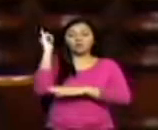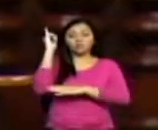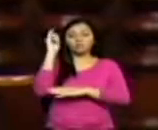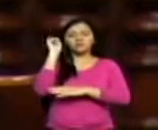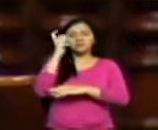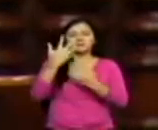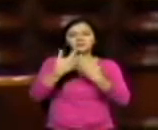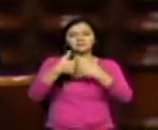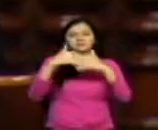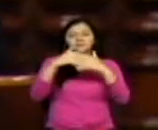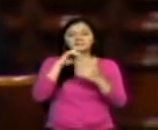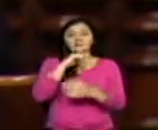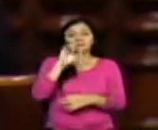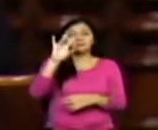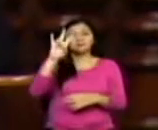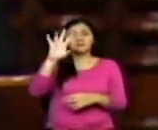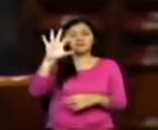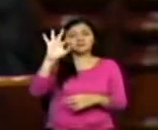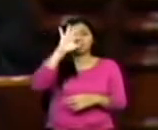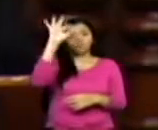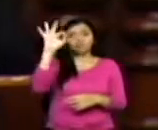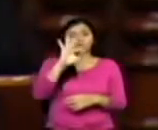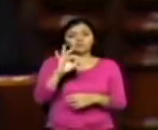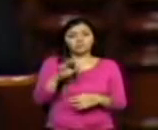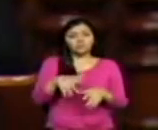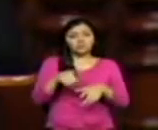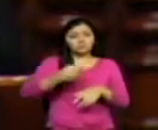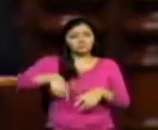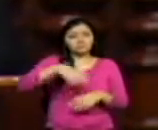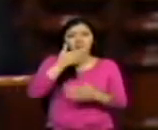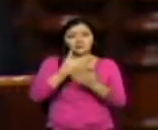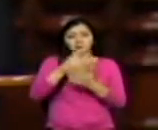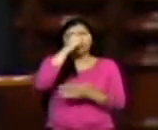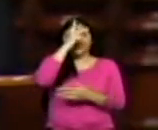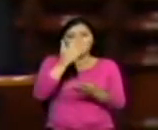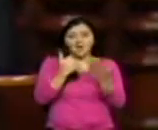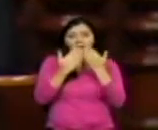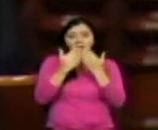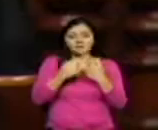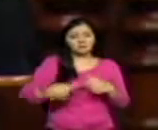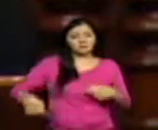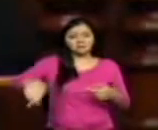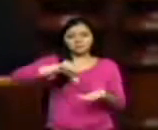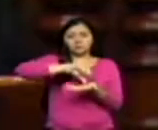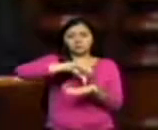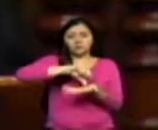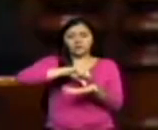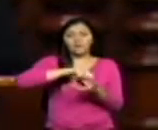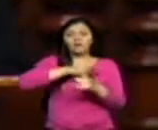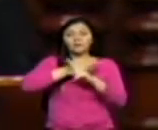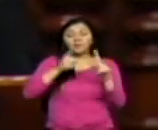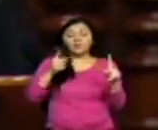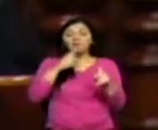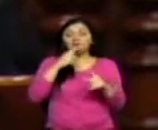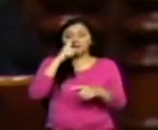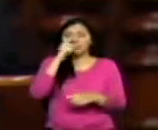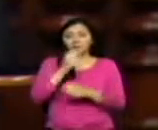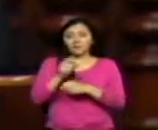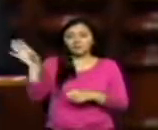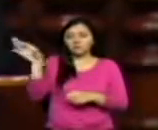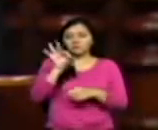las 2/3 partes de los alimentos que consumimos los peruanos y da empleo